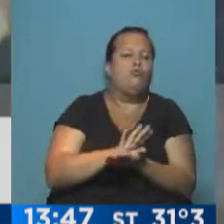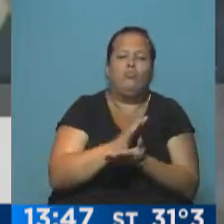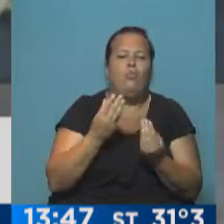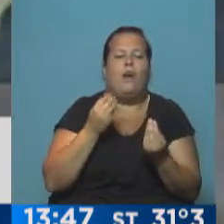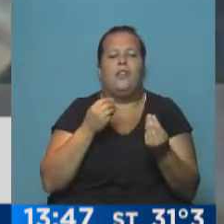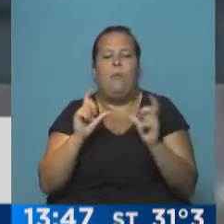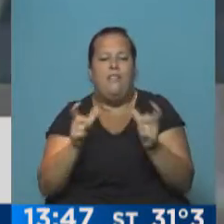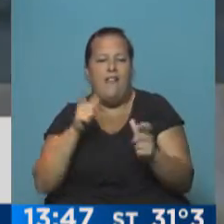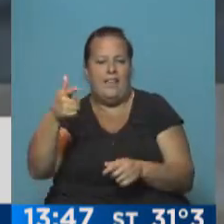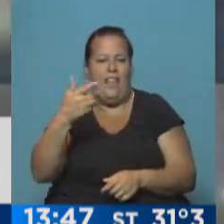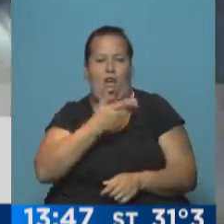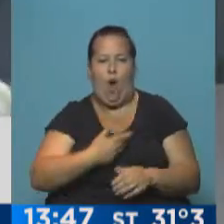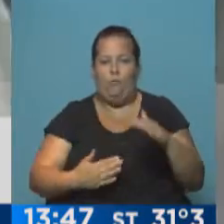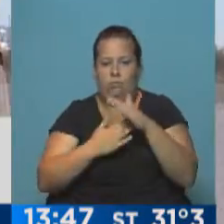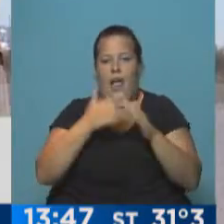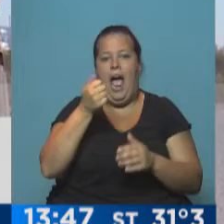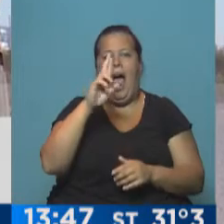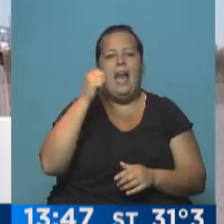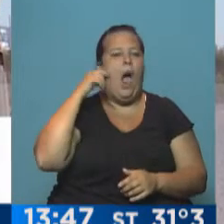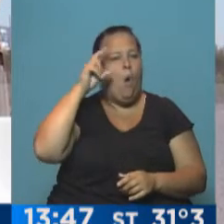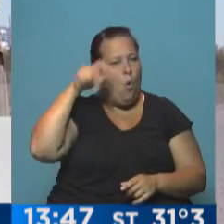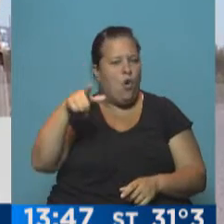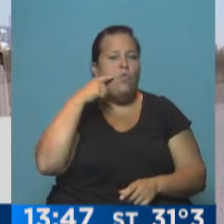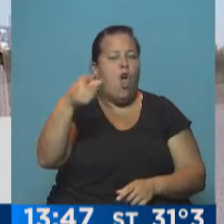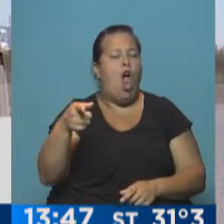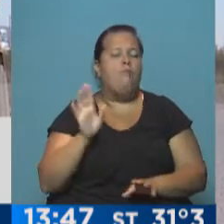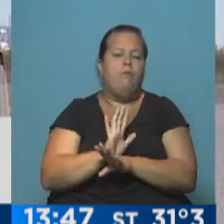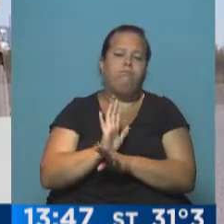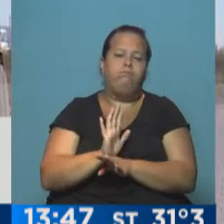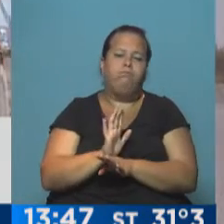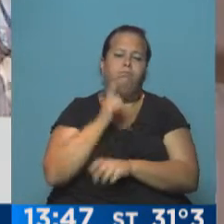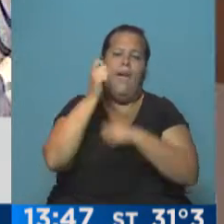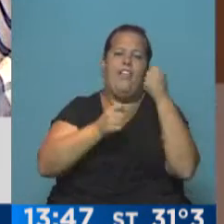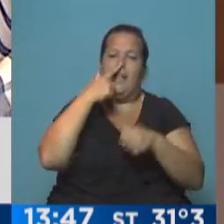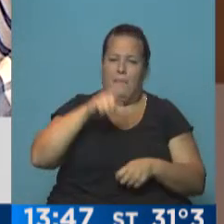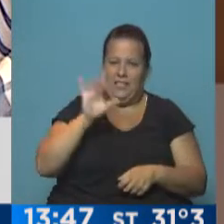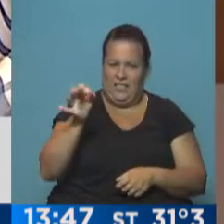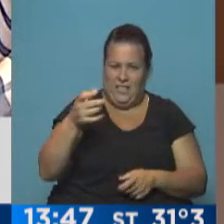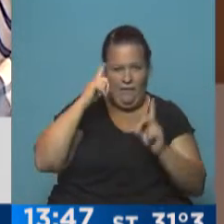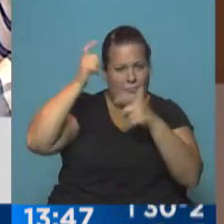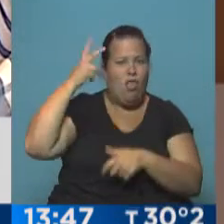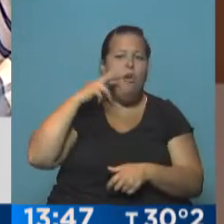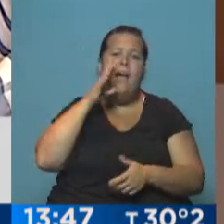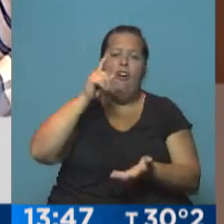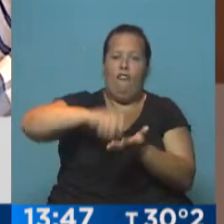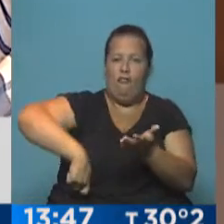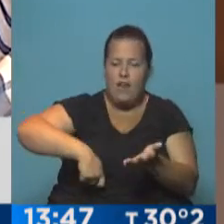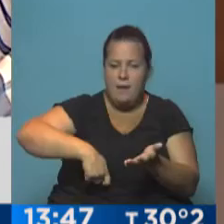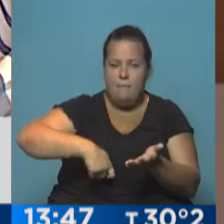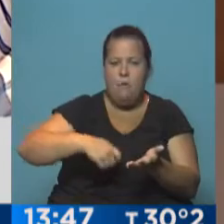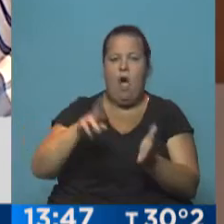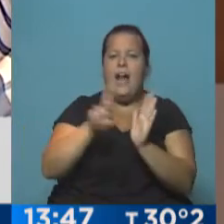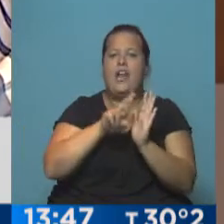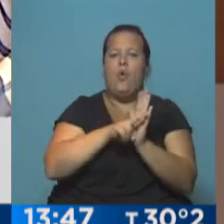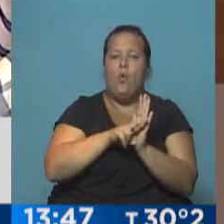el CEO que tiene el gobierno, que es Aranguren, indudablemente un hombre que viene de la industria petrolera. En 2014 firmó la